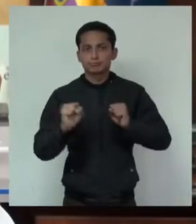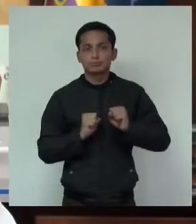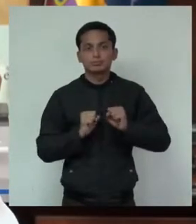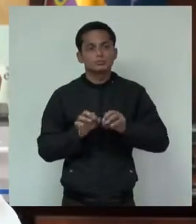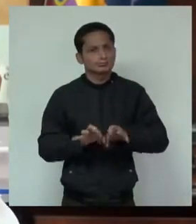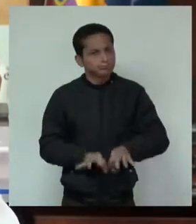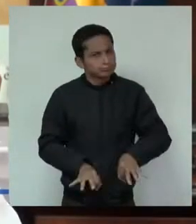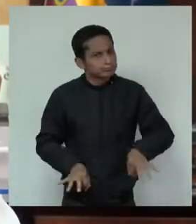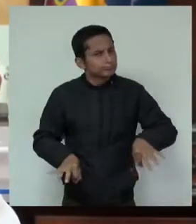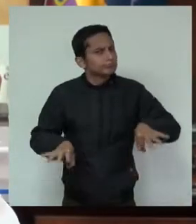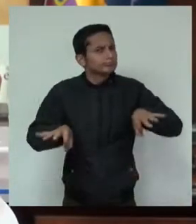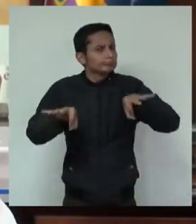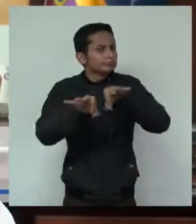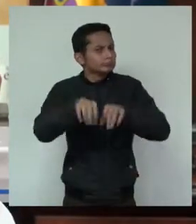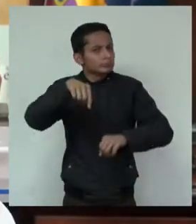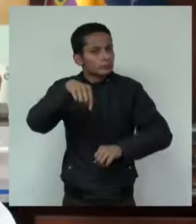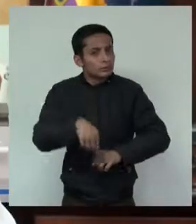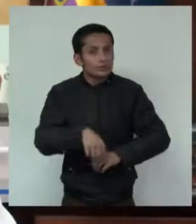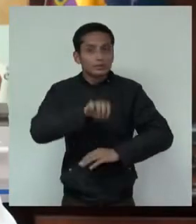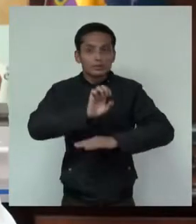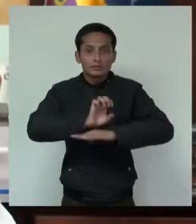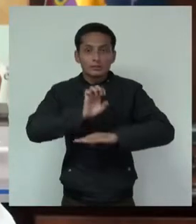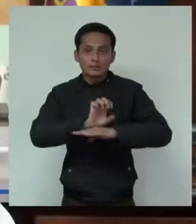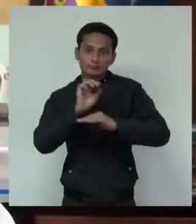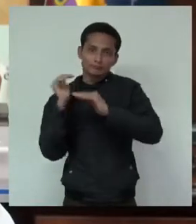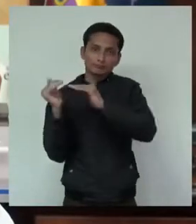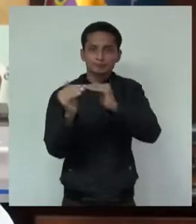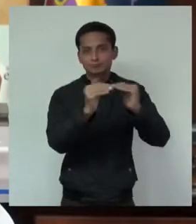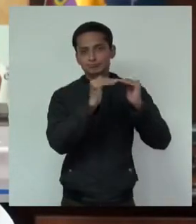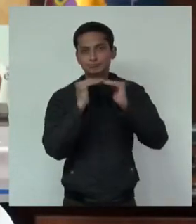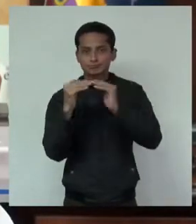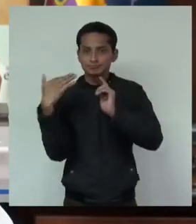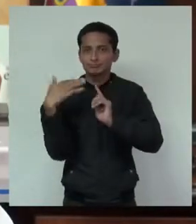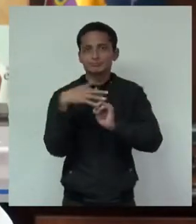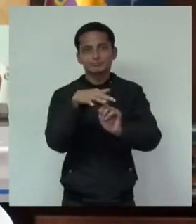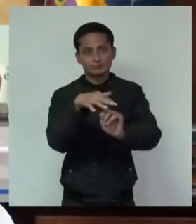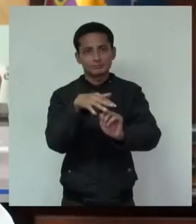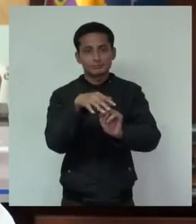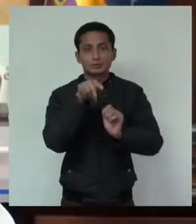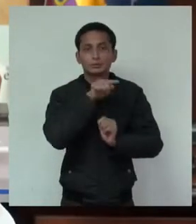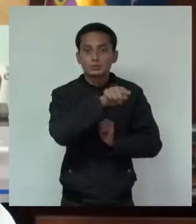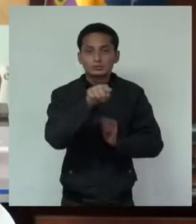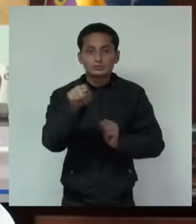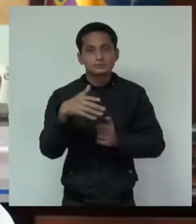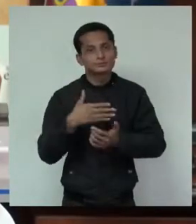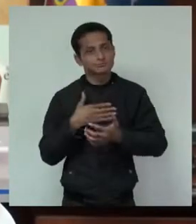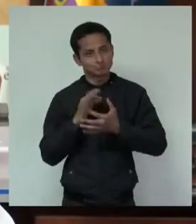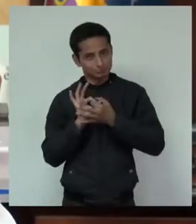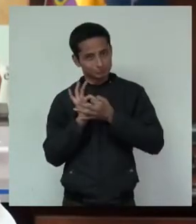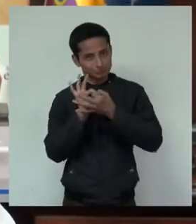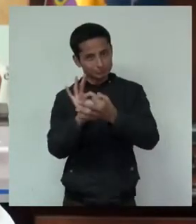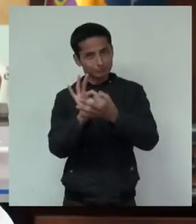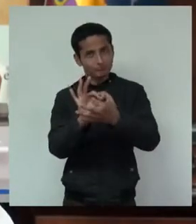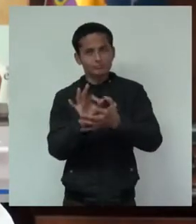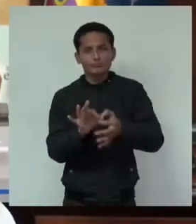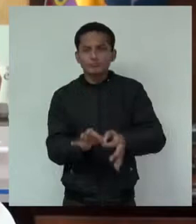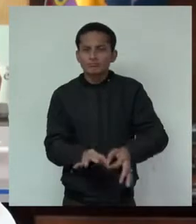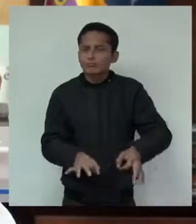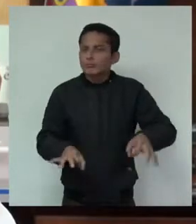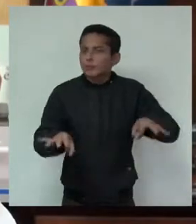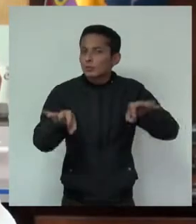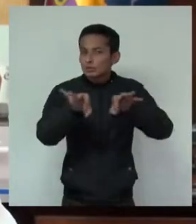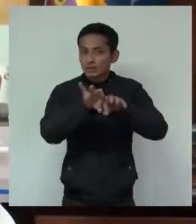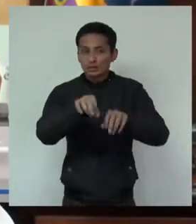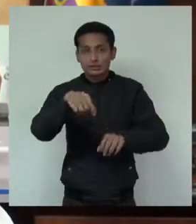exhaustivo, pero sumamente importante para fortalecer la democracia en nuestro país. Ustedes, amigos y amigas,